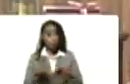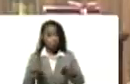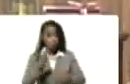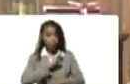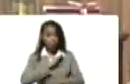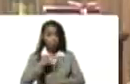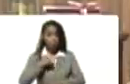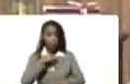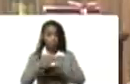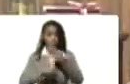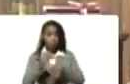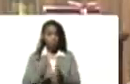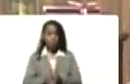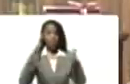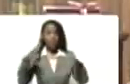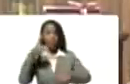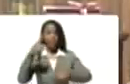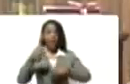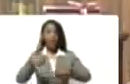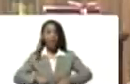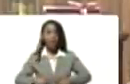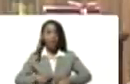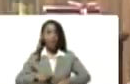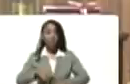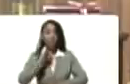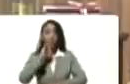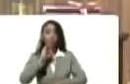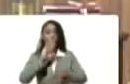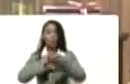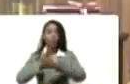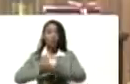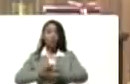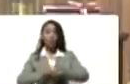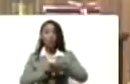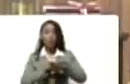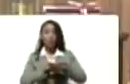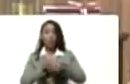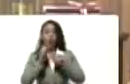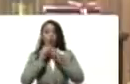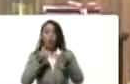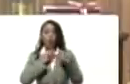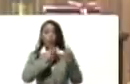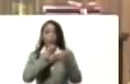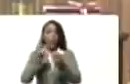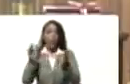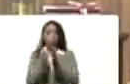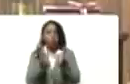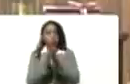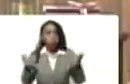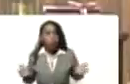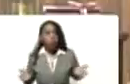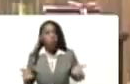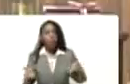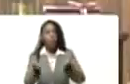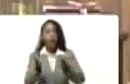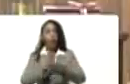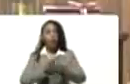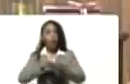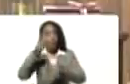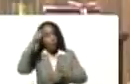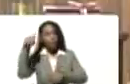hacer un gran esfuerzo de información de debate de motivación porque el